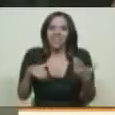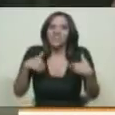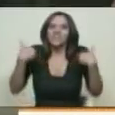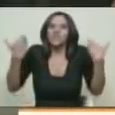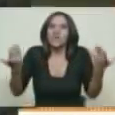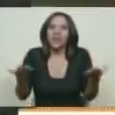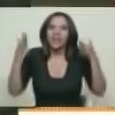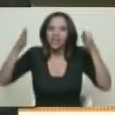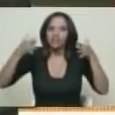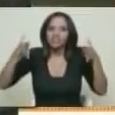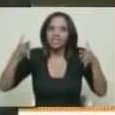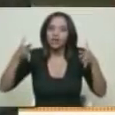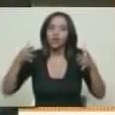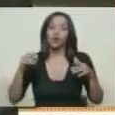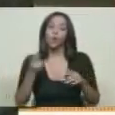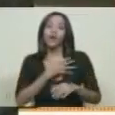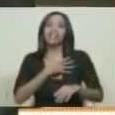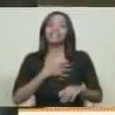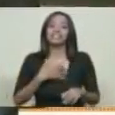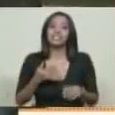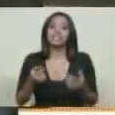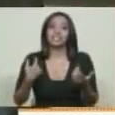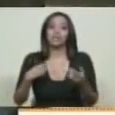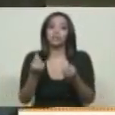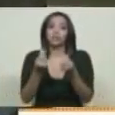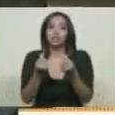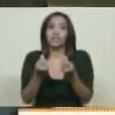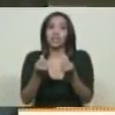cuál era la conseja, era, es que como él tenía mucho dinero,